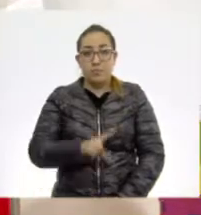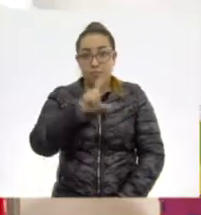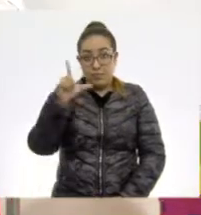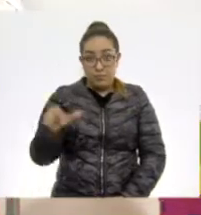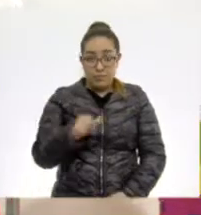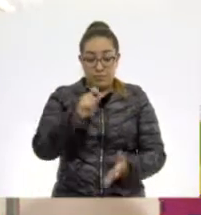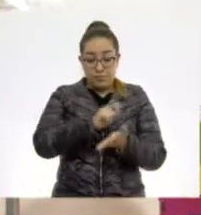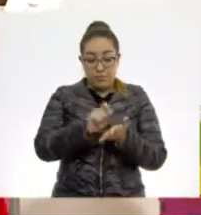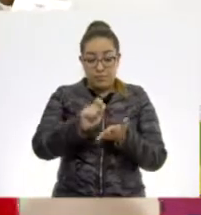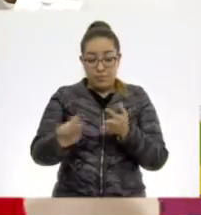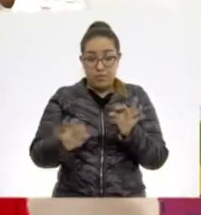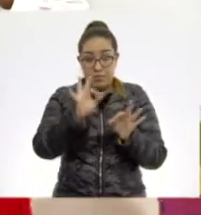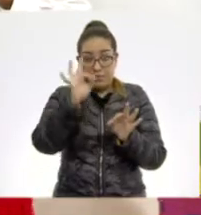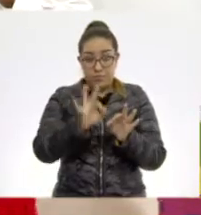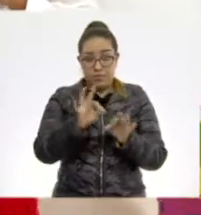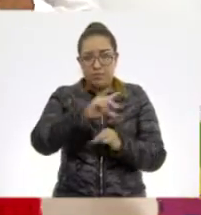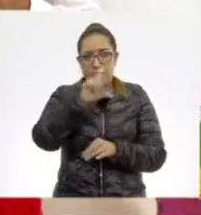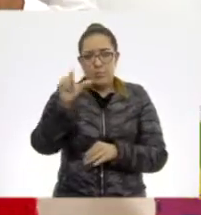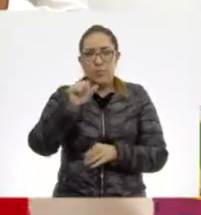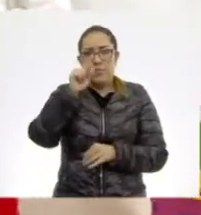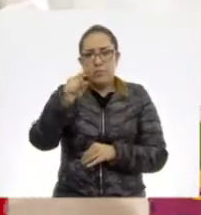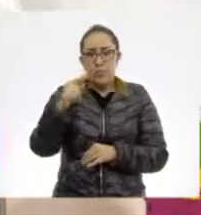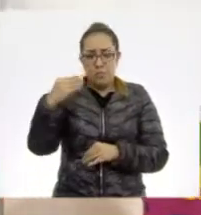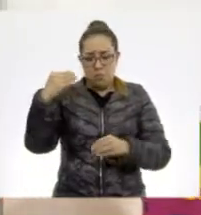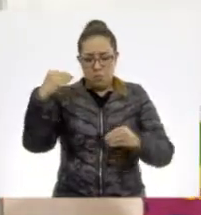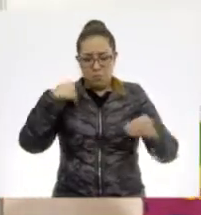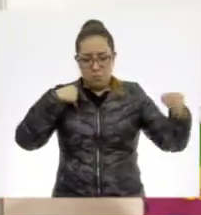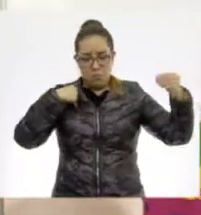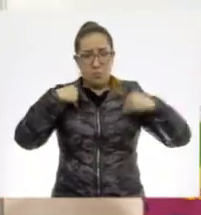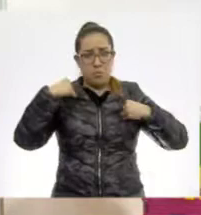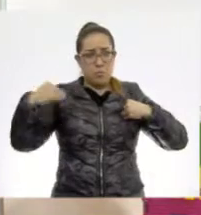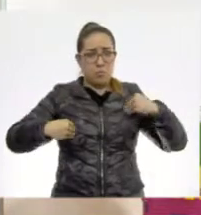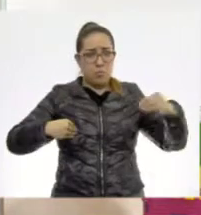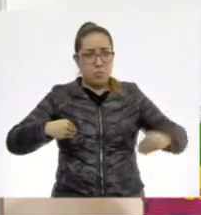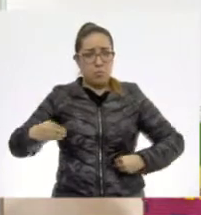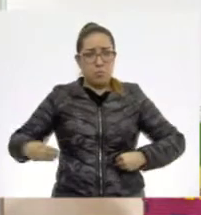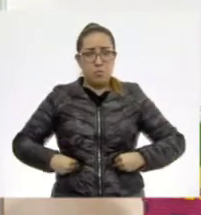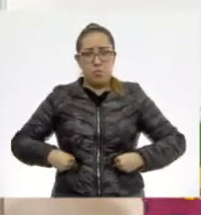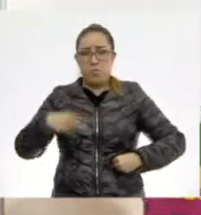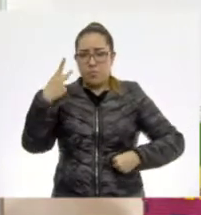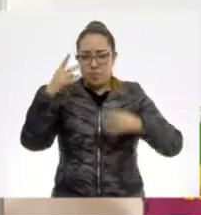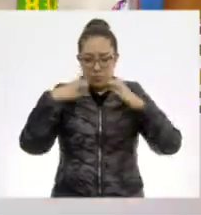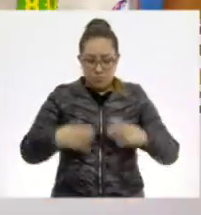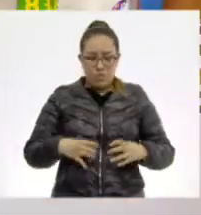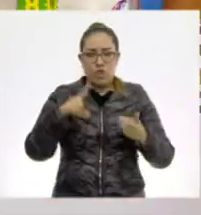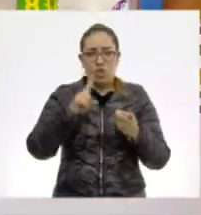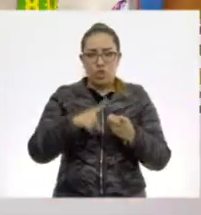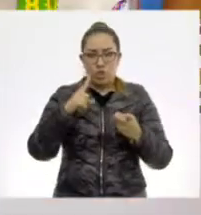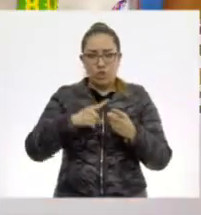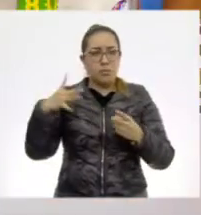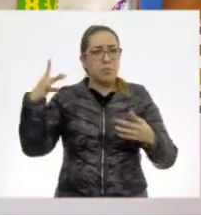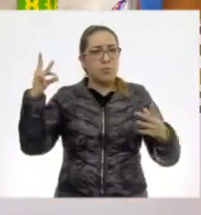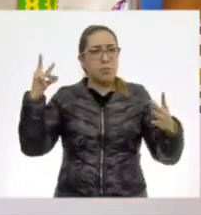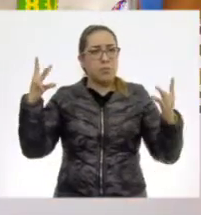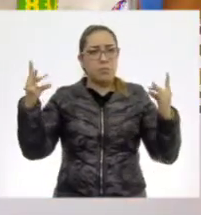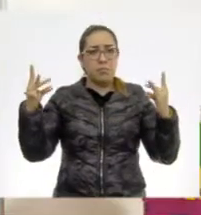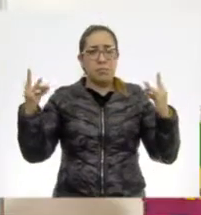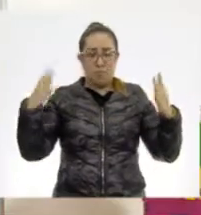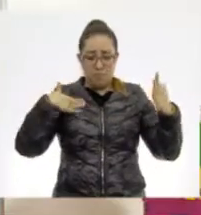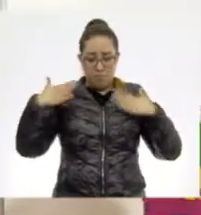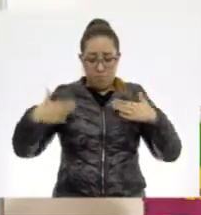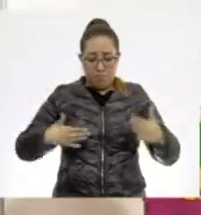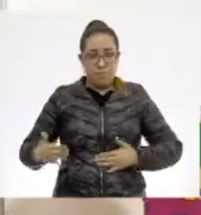vamos a ir pegando en el cuerpo, donde a ti te represente y te haga sentir muy bien. Va. Entonces, ahora la